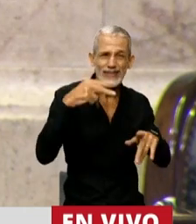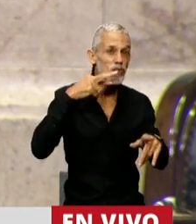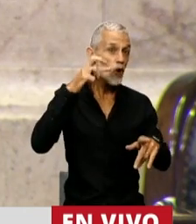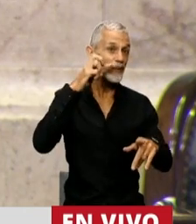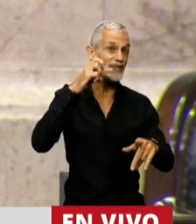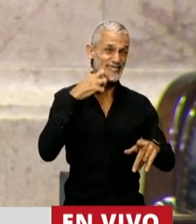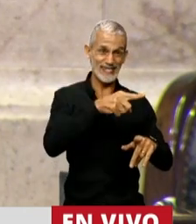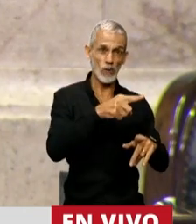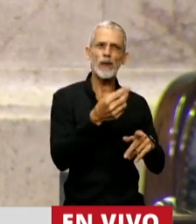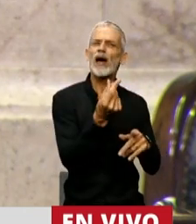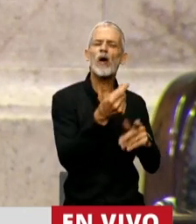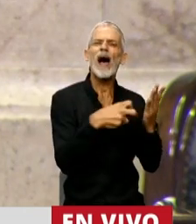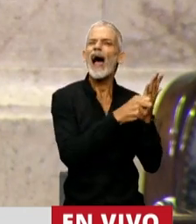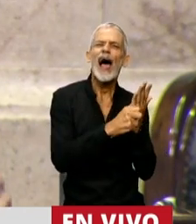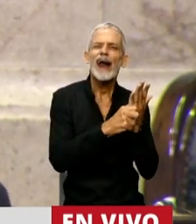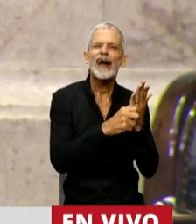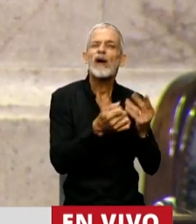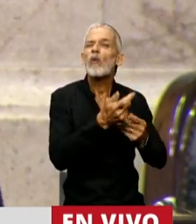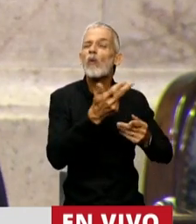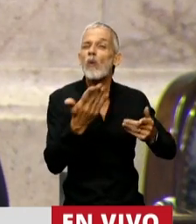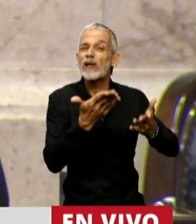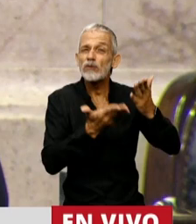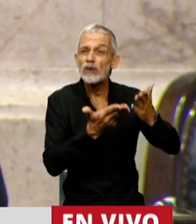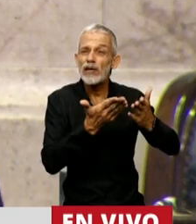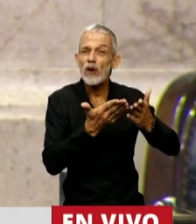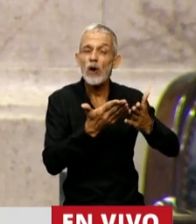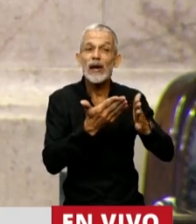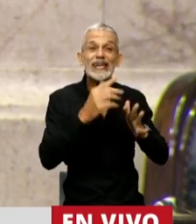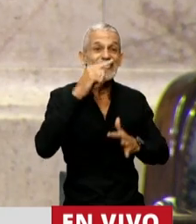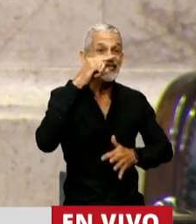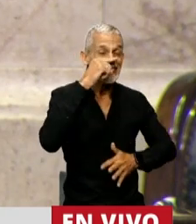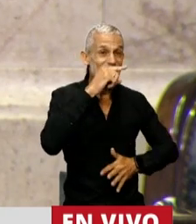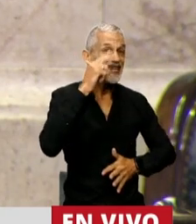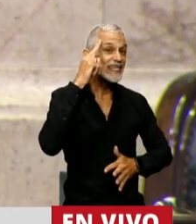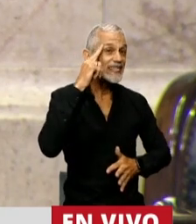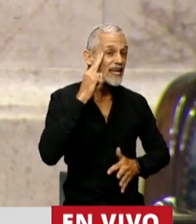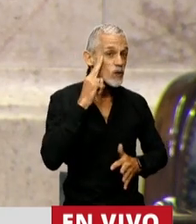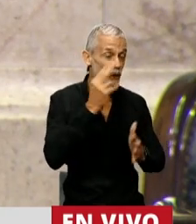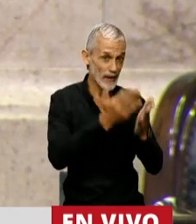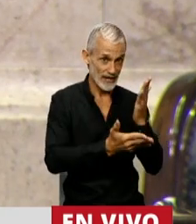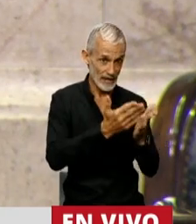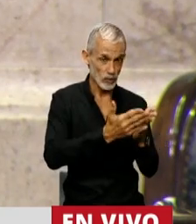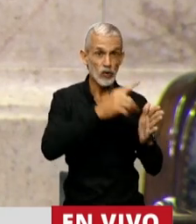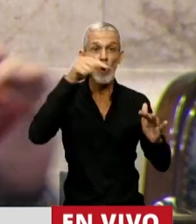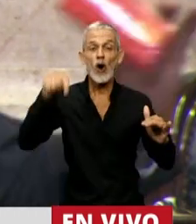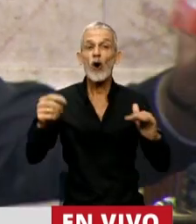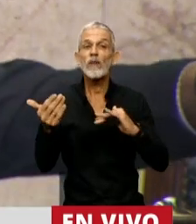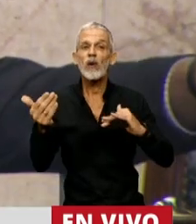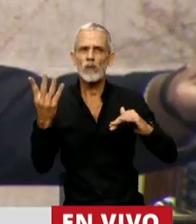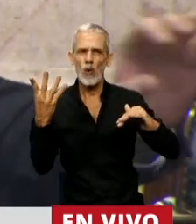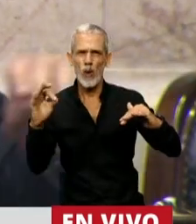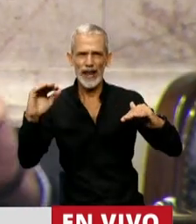el año 2019 podría comprar 79 kilos de carne hoy puede comprar